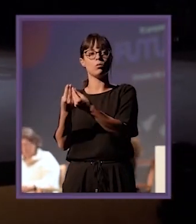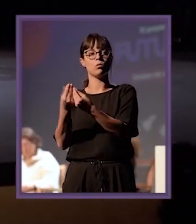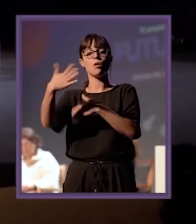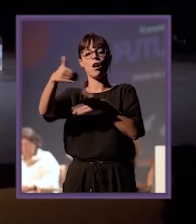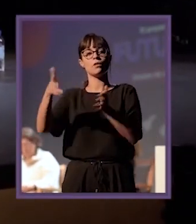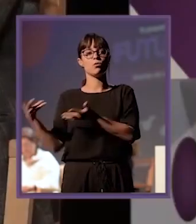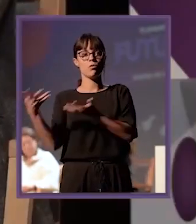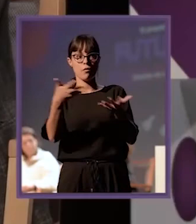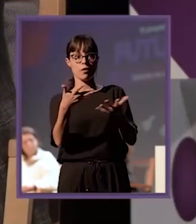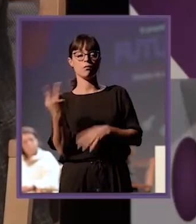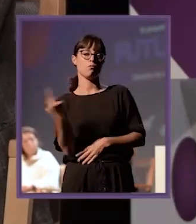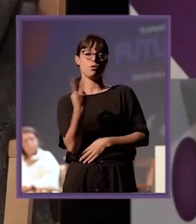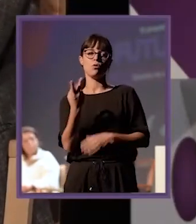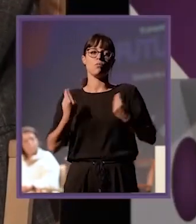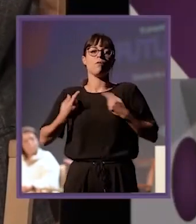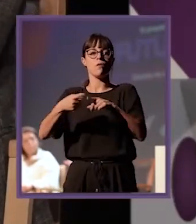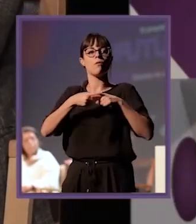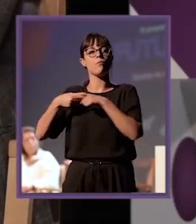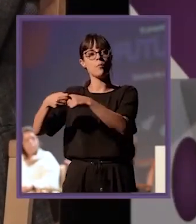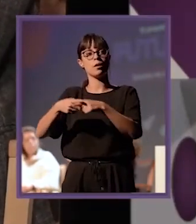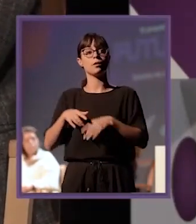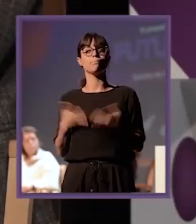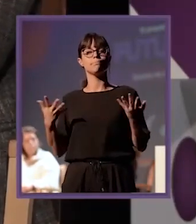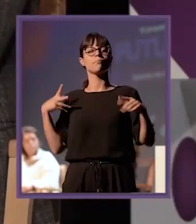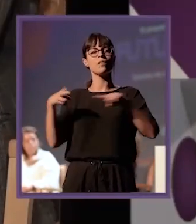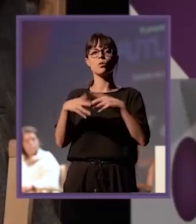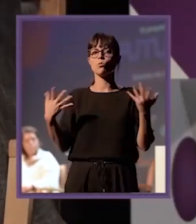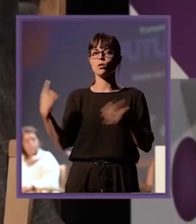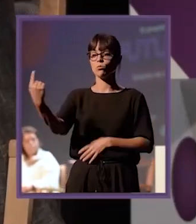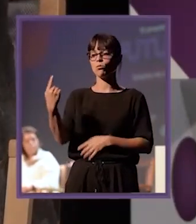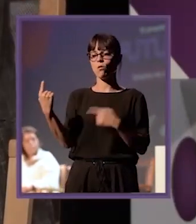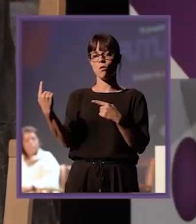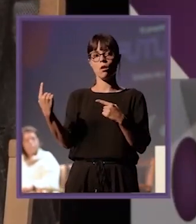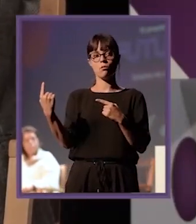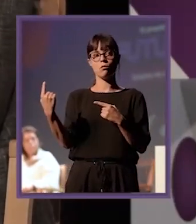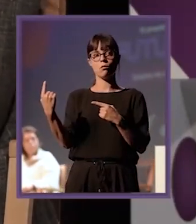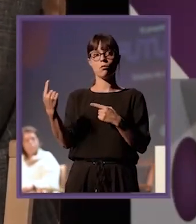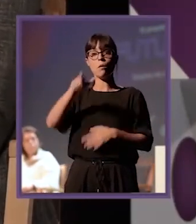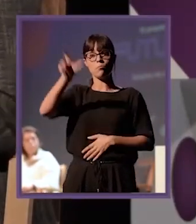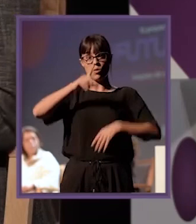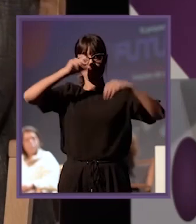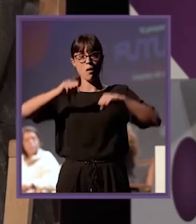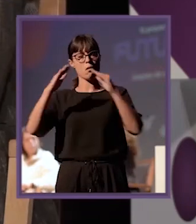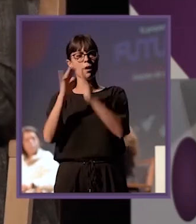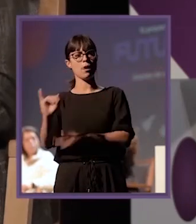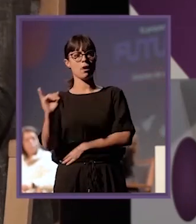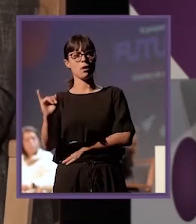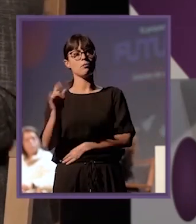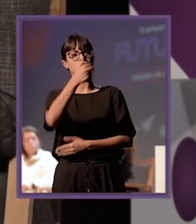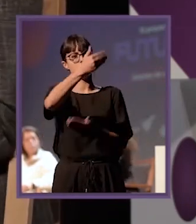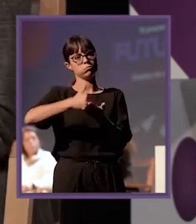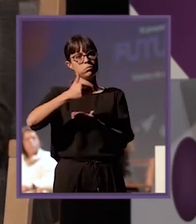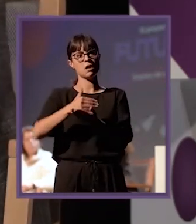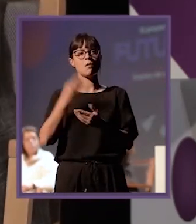entonces conviven. ¿Qué se evita con eso? Se evita la soledad, le damos unos beneficios económicos a las personas mayores, hemos calculado en